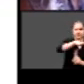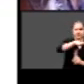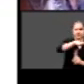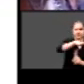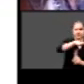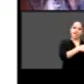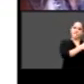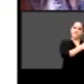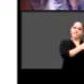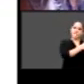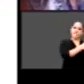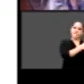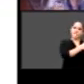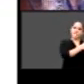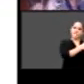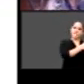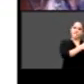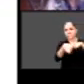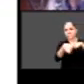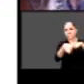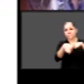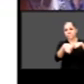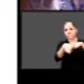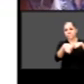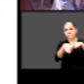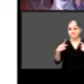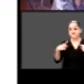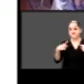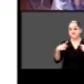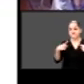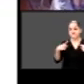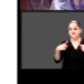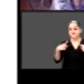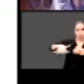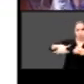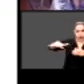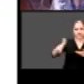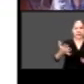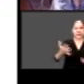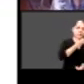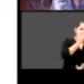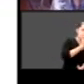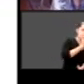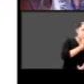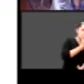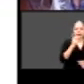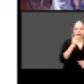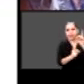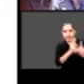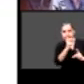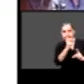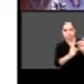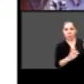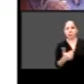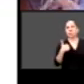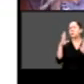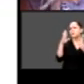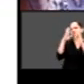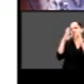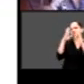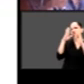en la comunidad en la escuela en el deporte en el ocio y